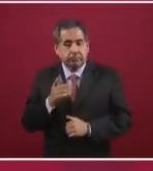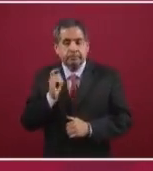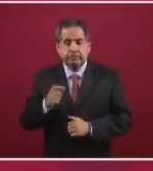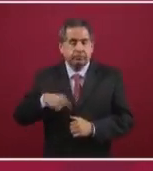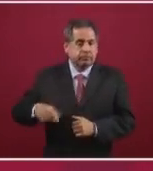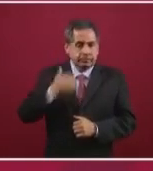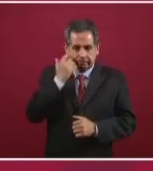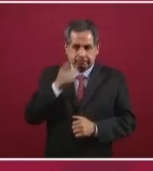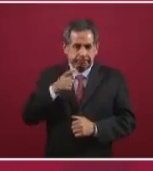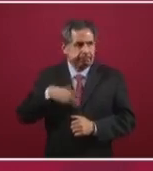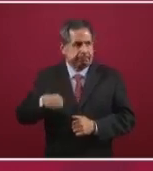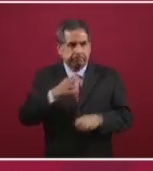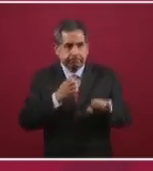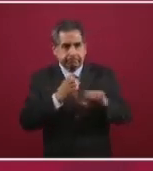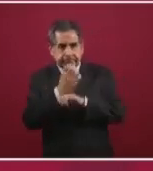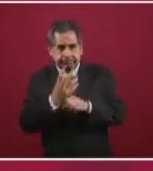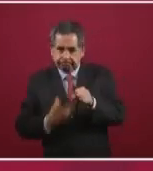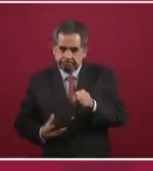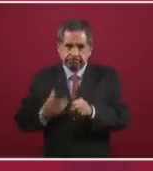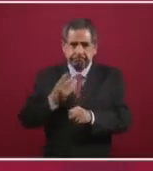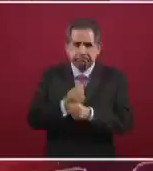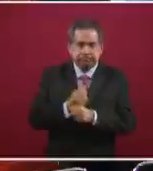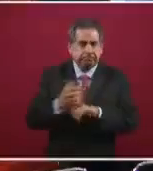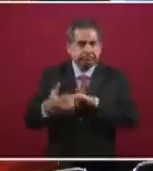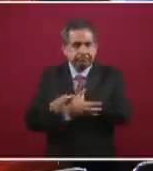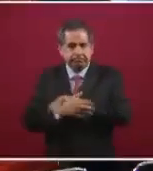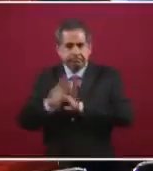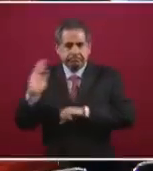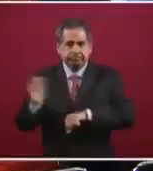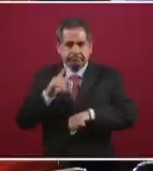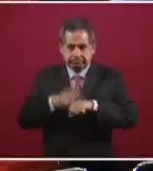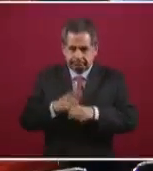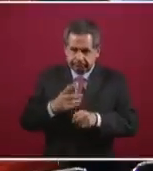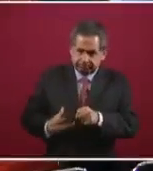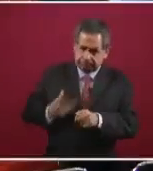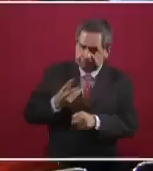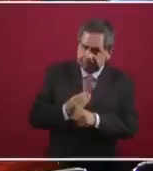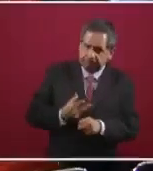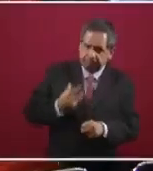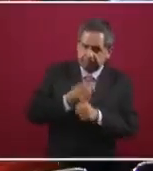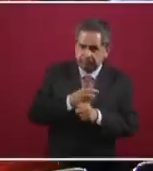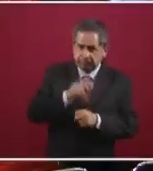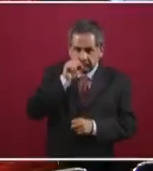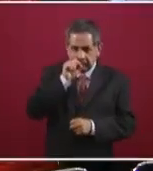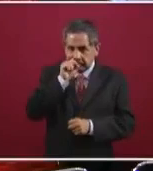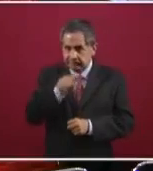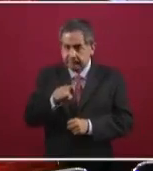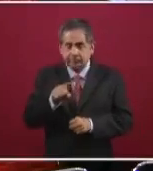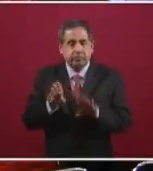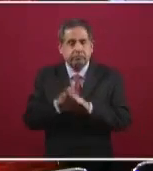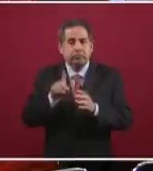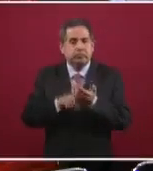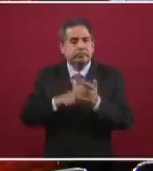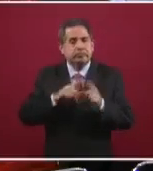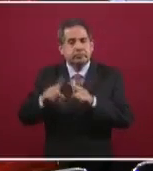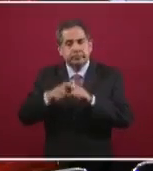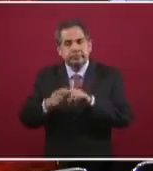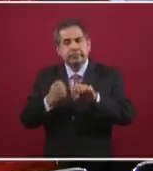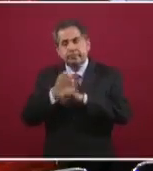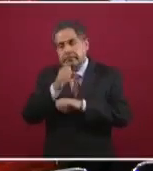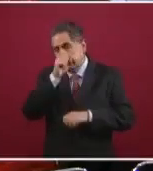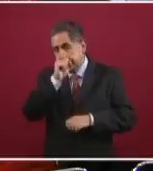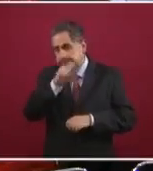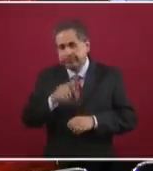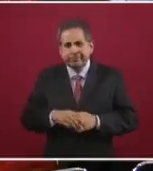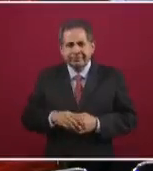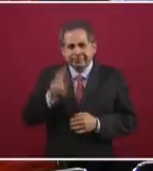queremos fortalecer la acción federal, pero también hacer lo propio en los estados.